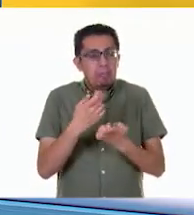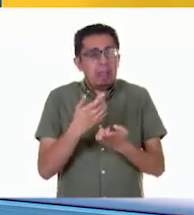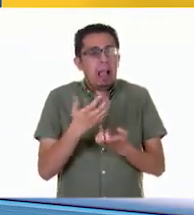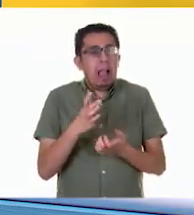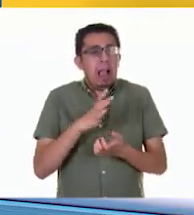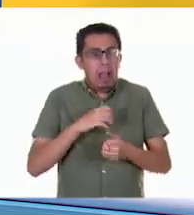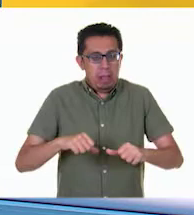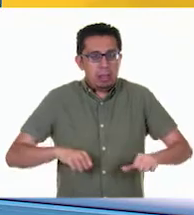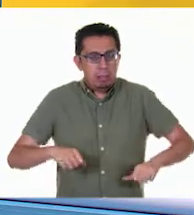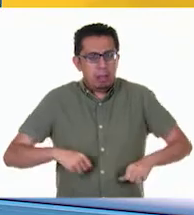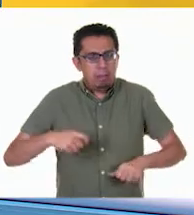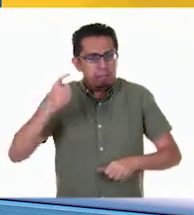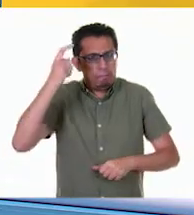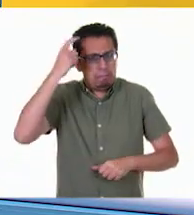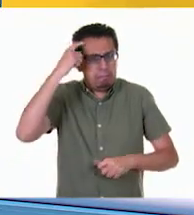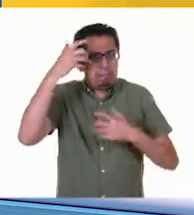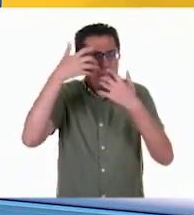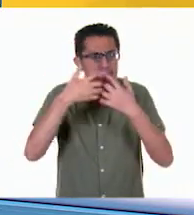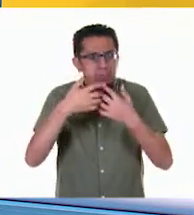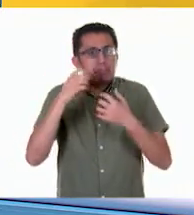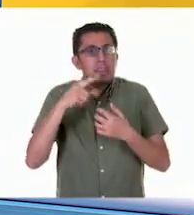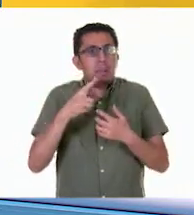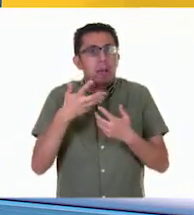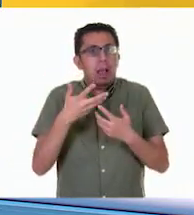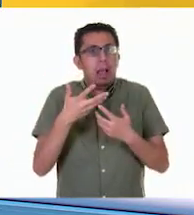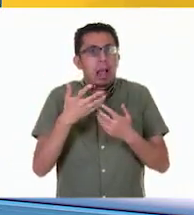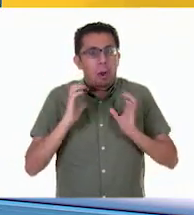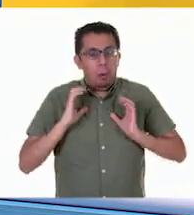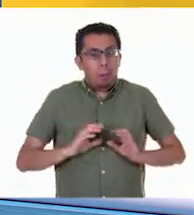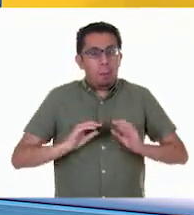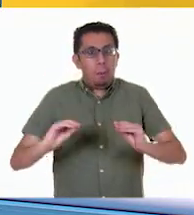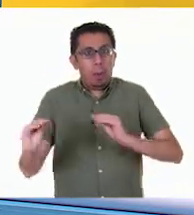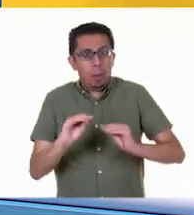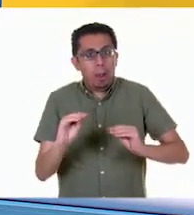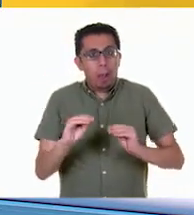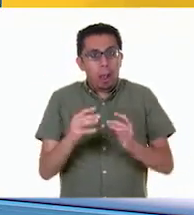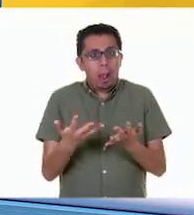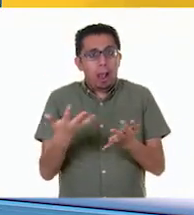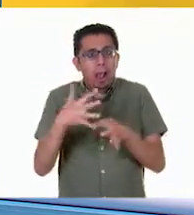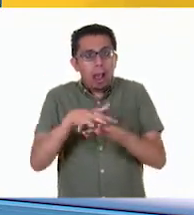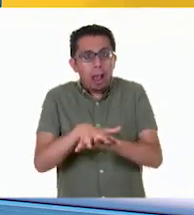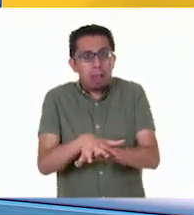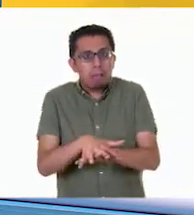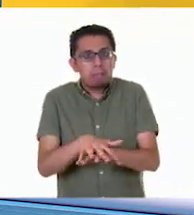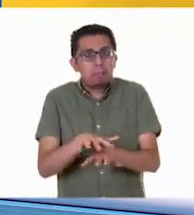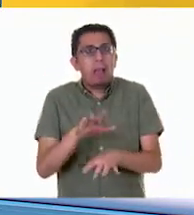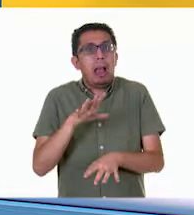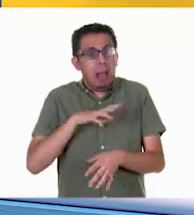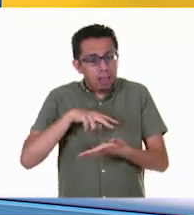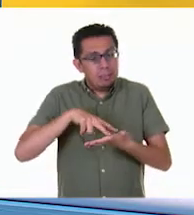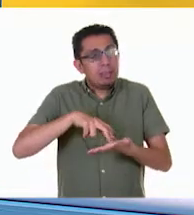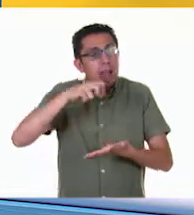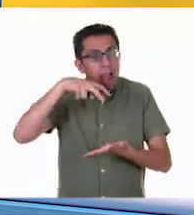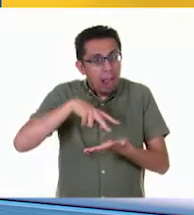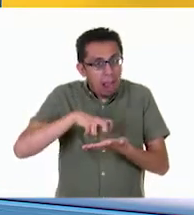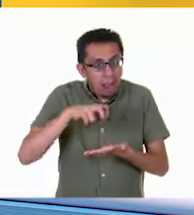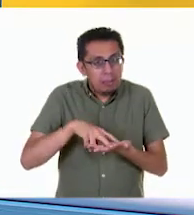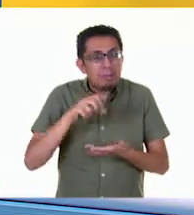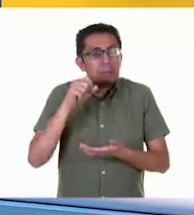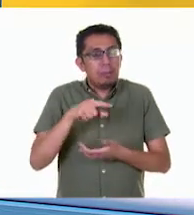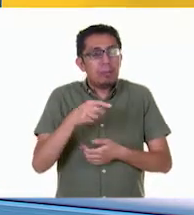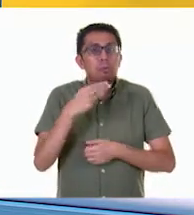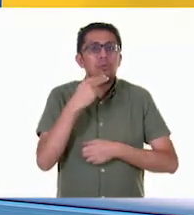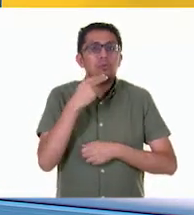la actividad mental con la física. Es un reto en el que daremos unos cuantos saltos y a la vez